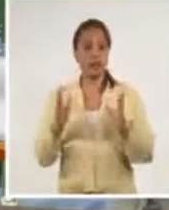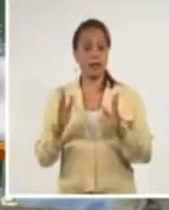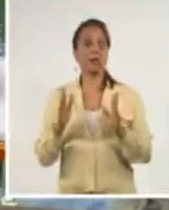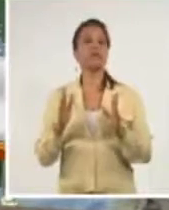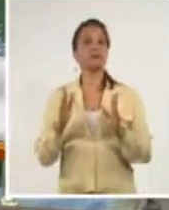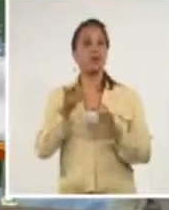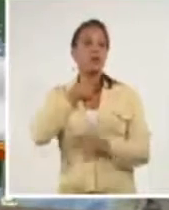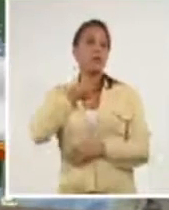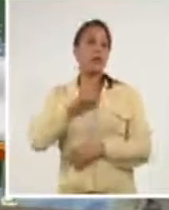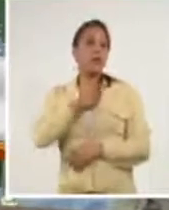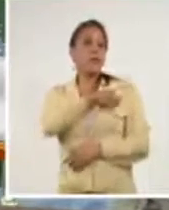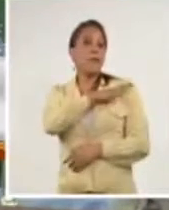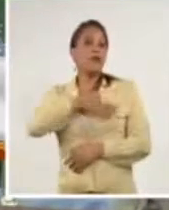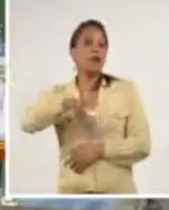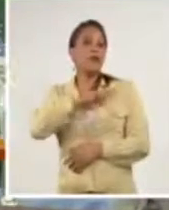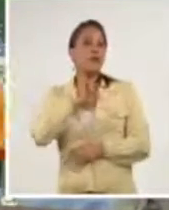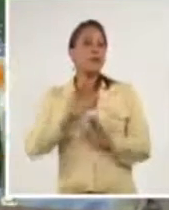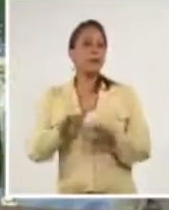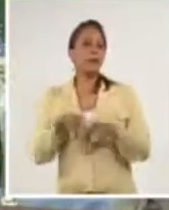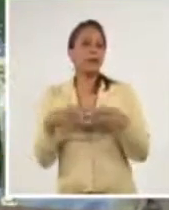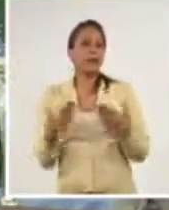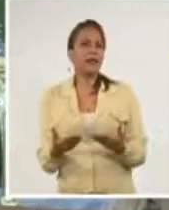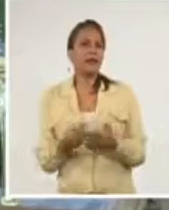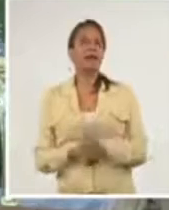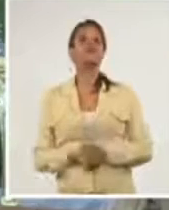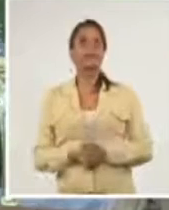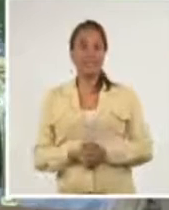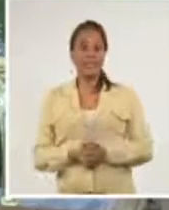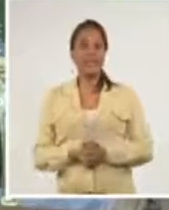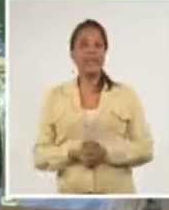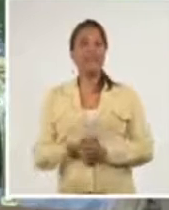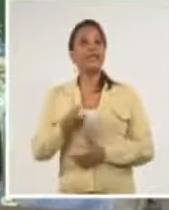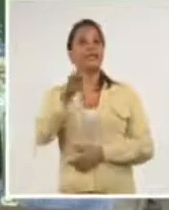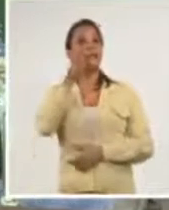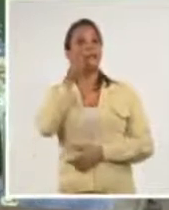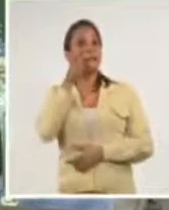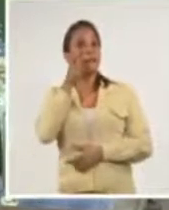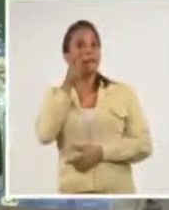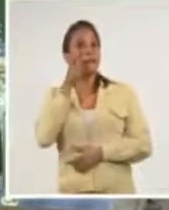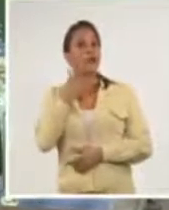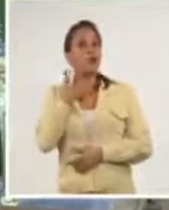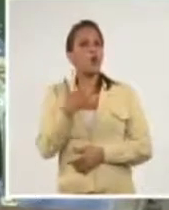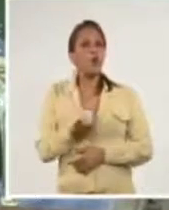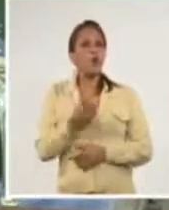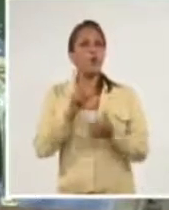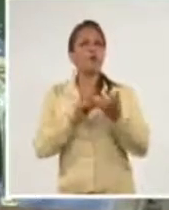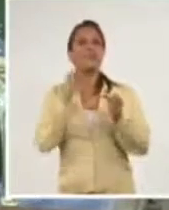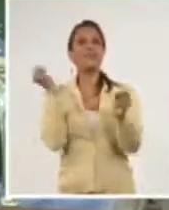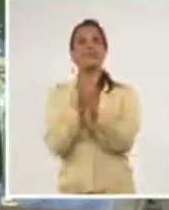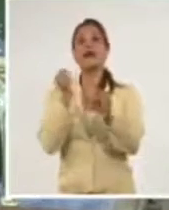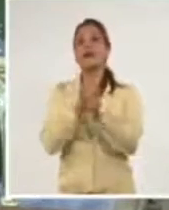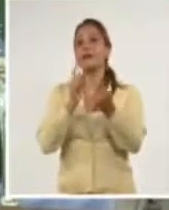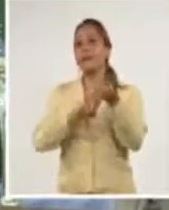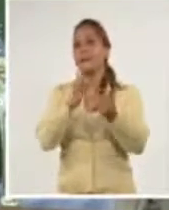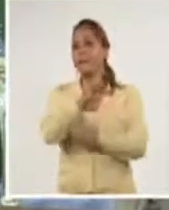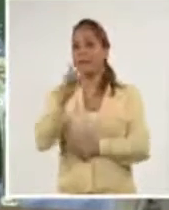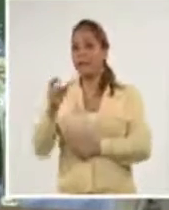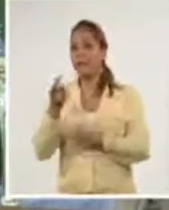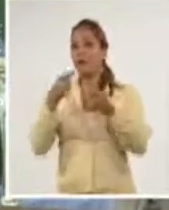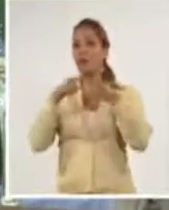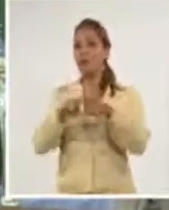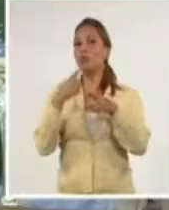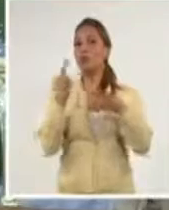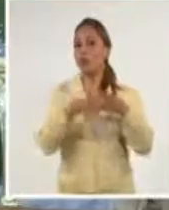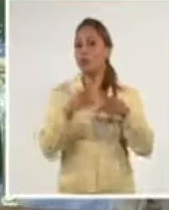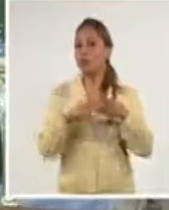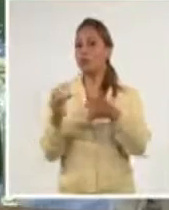está esperando de nosotros, está a la expectativa de cómo el partido nos pronunciamos junto a los demás factores. No es